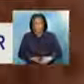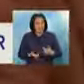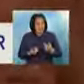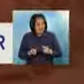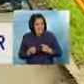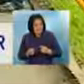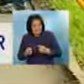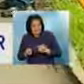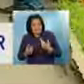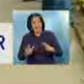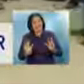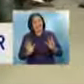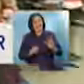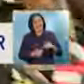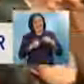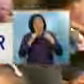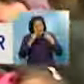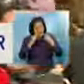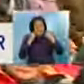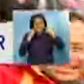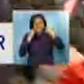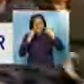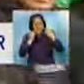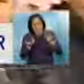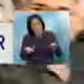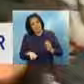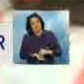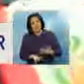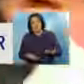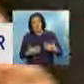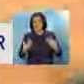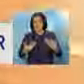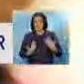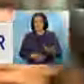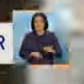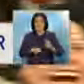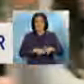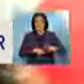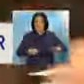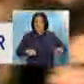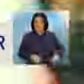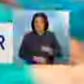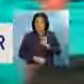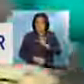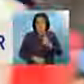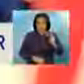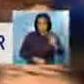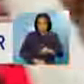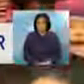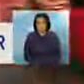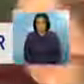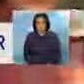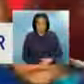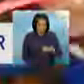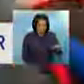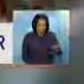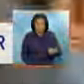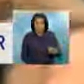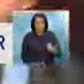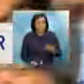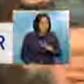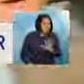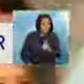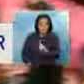intentos, por fin, una sonrisa más se sumó a la alegría de la tribuna 42. Esta es la señora. ¿Dónde